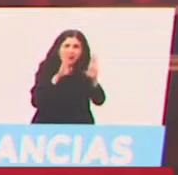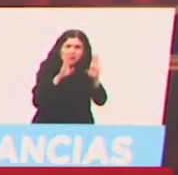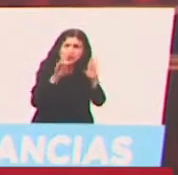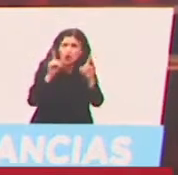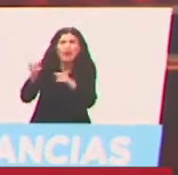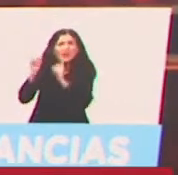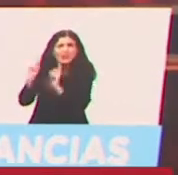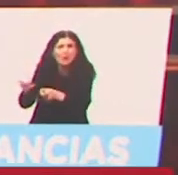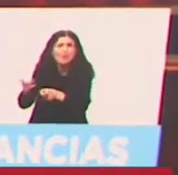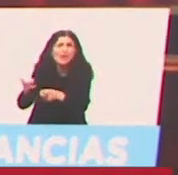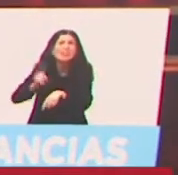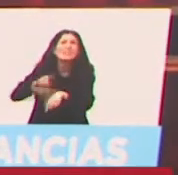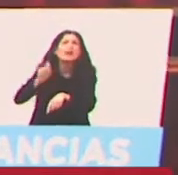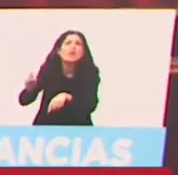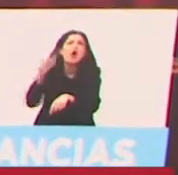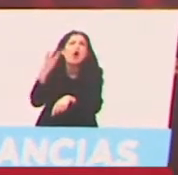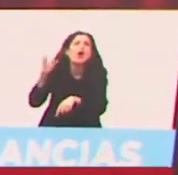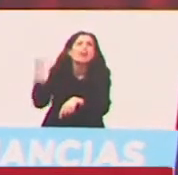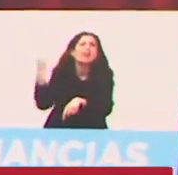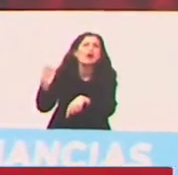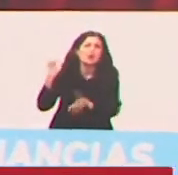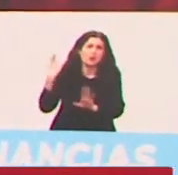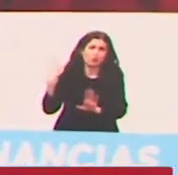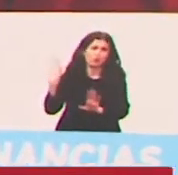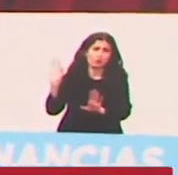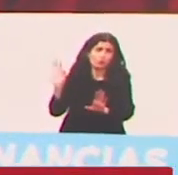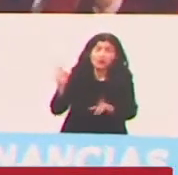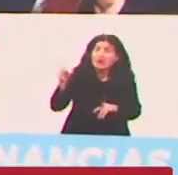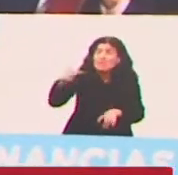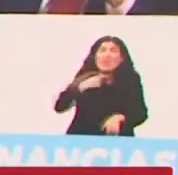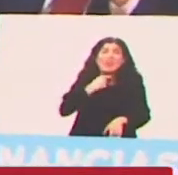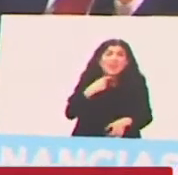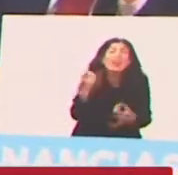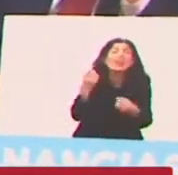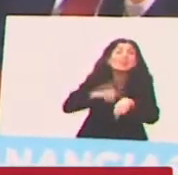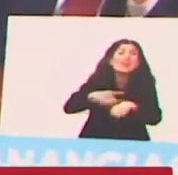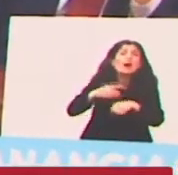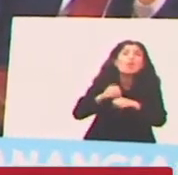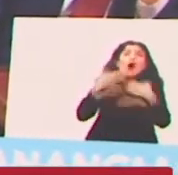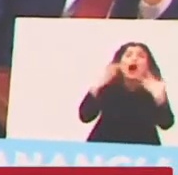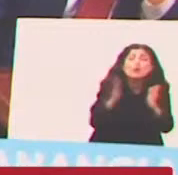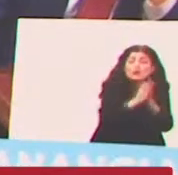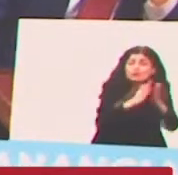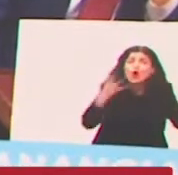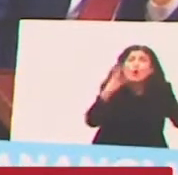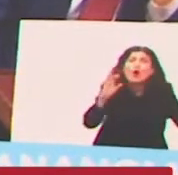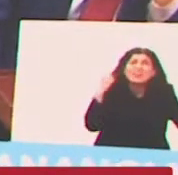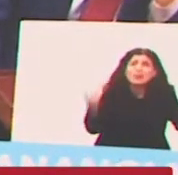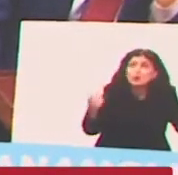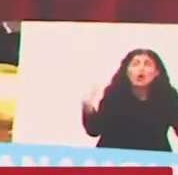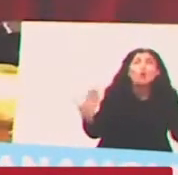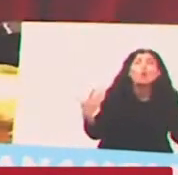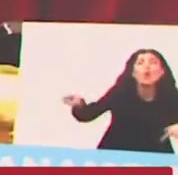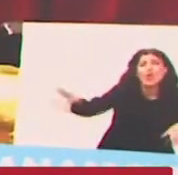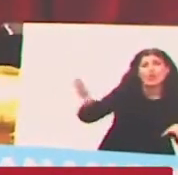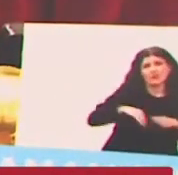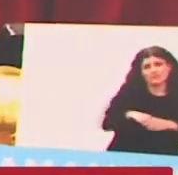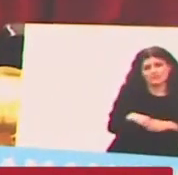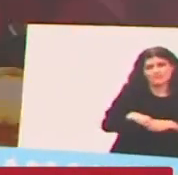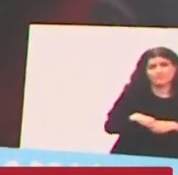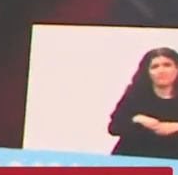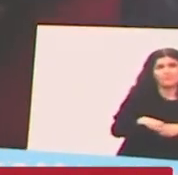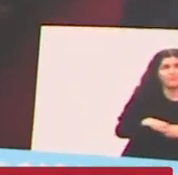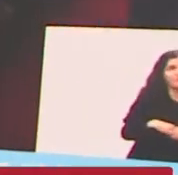la jueza Figueroa cumplió 75 años, lo que implica que estaba en edad de jubilarse. No podía permanecer un día